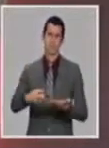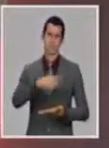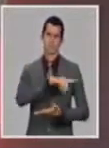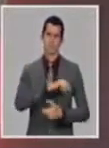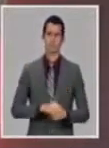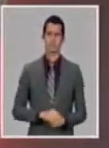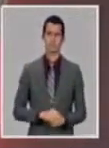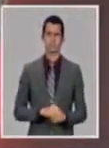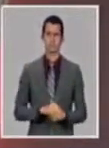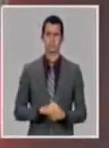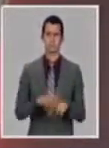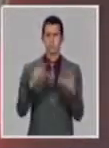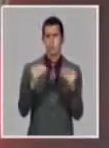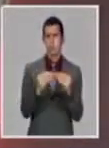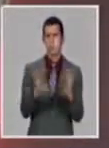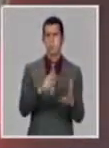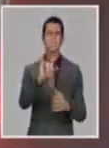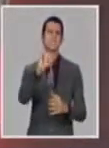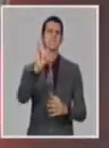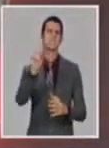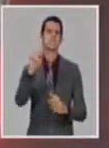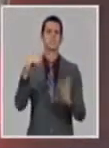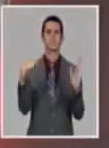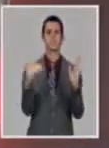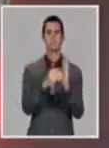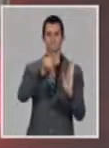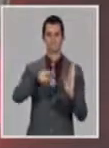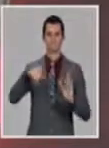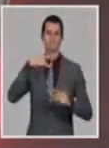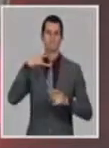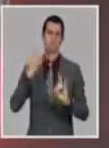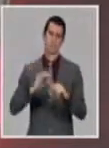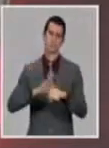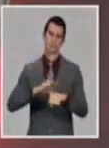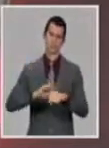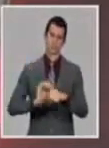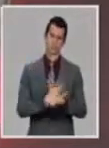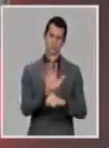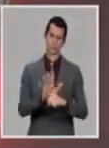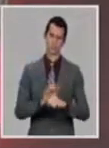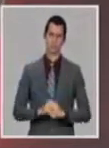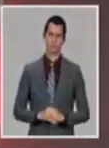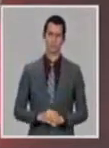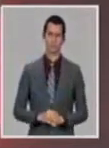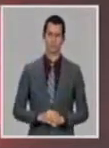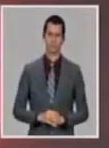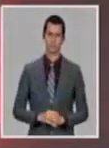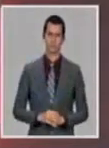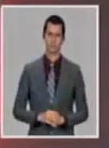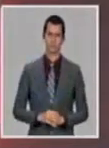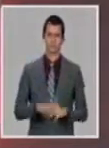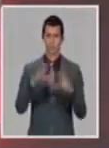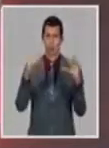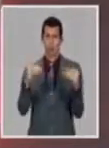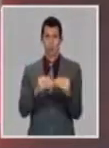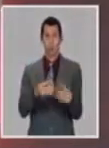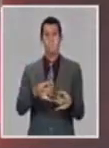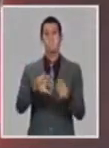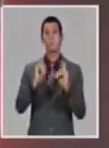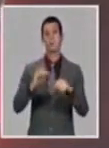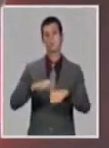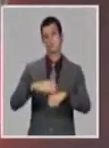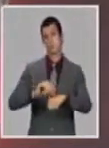decesos. Y de este modo, los fallecimientos relacionados con el coronavirus en todo el mundo ya superan los 3 millones de